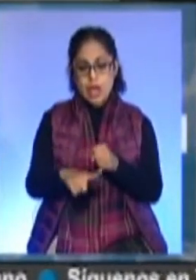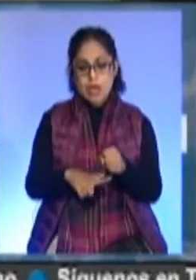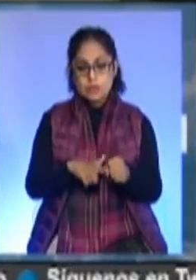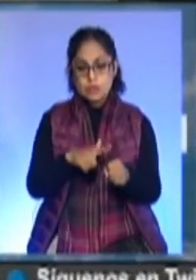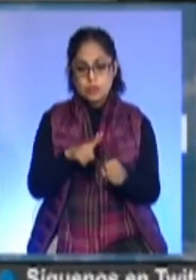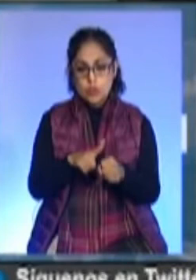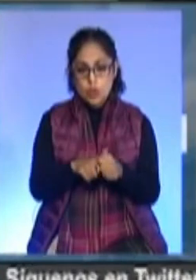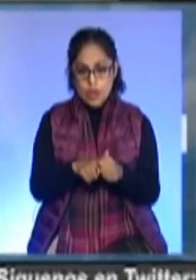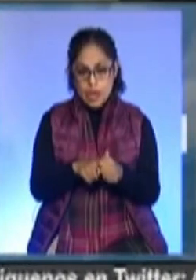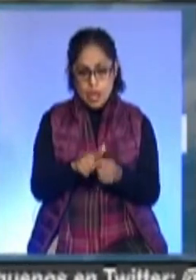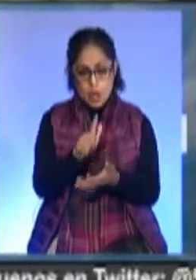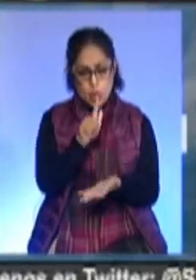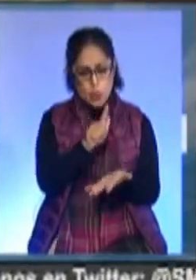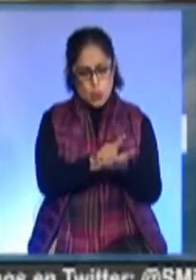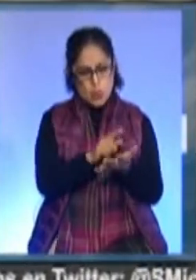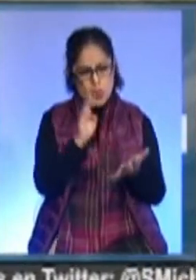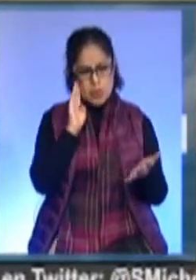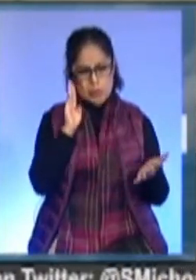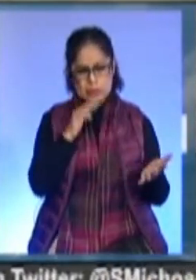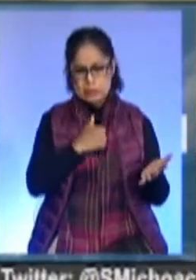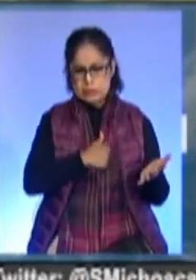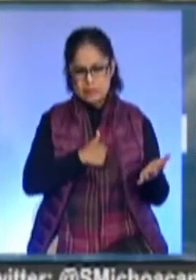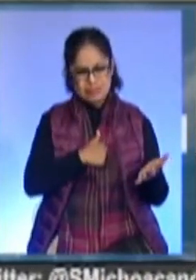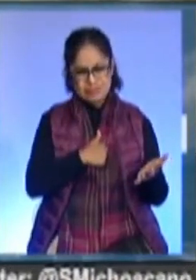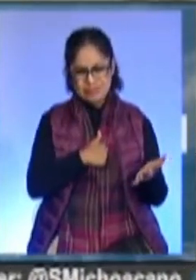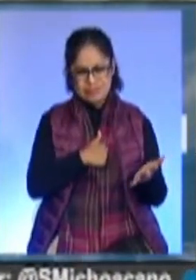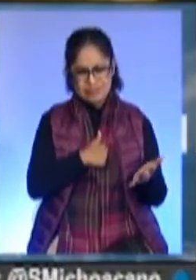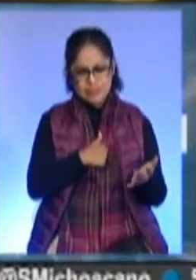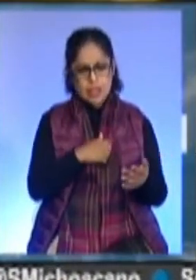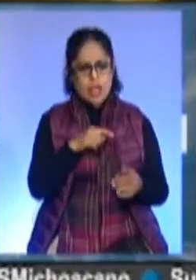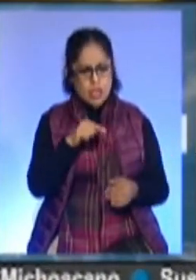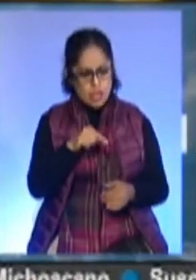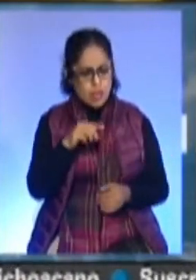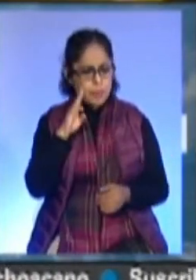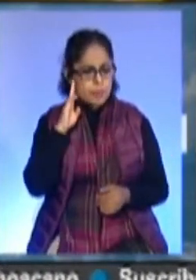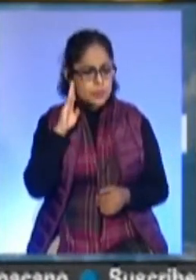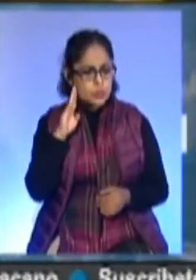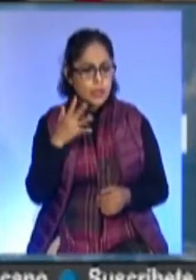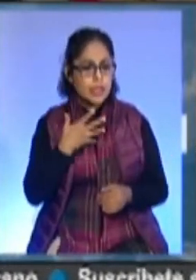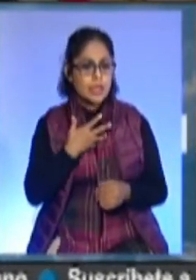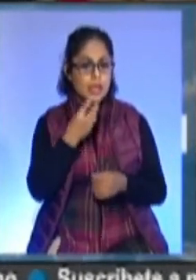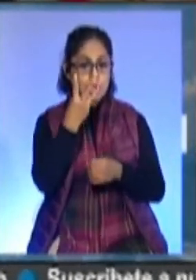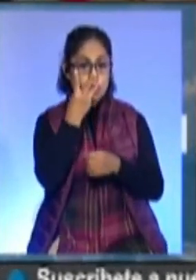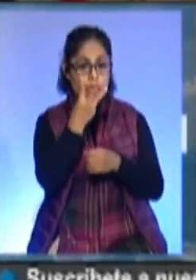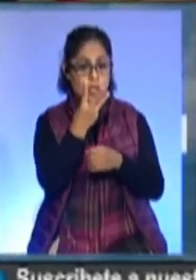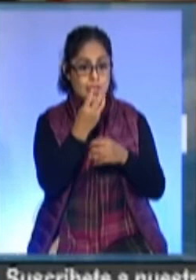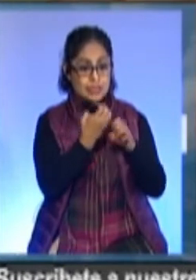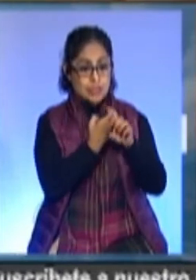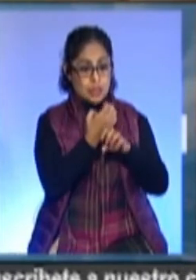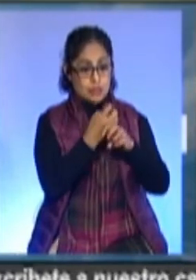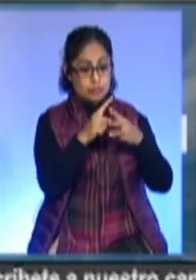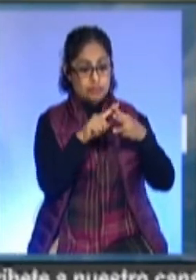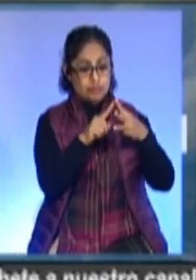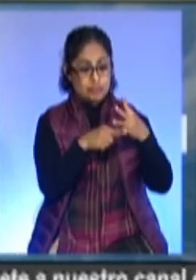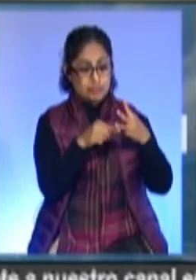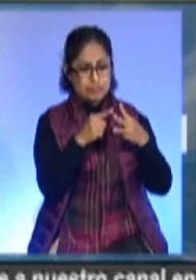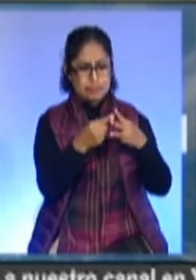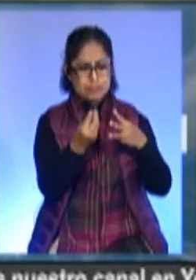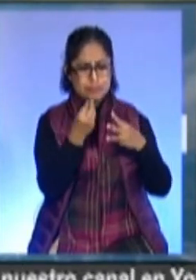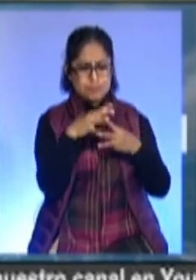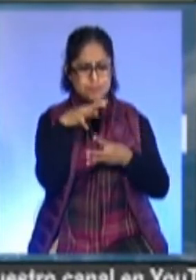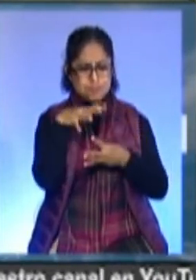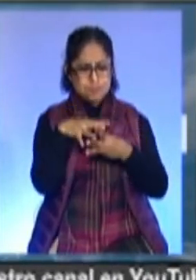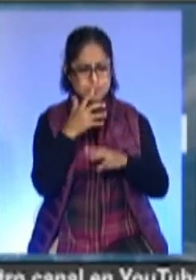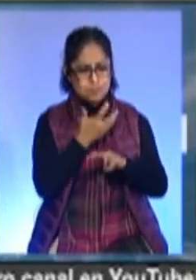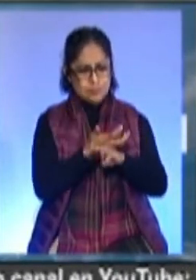asunto específico de Michoacán, que Michoacán sí representa de los tres primeros estados con mayor migración, en particular para